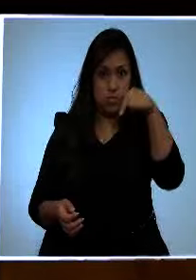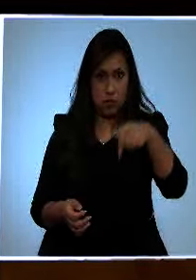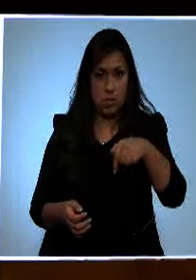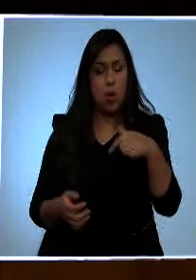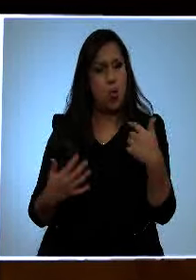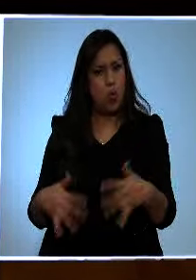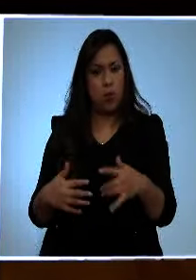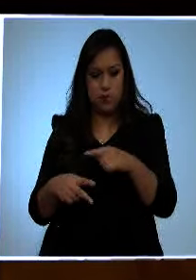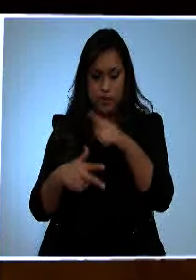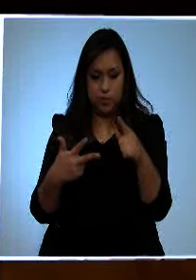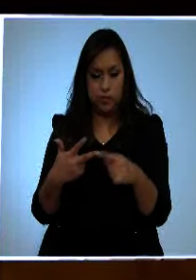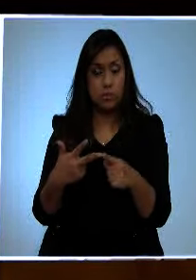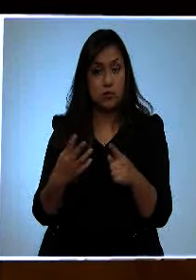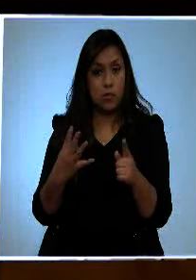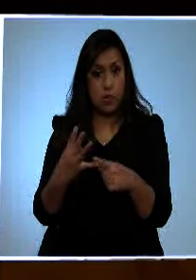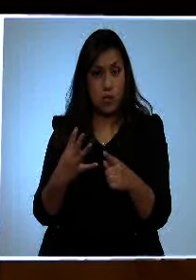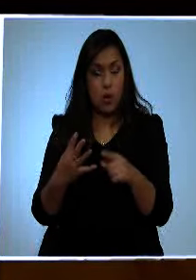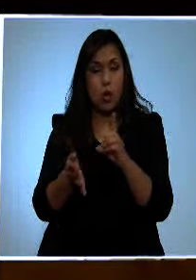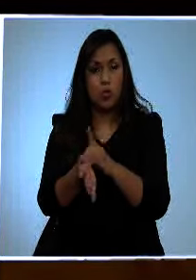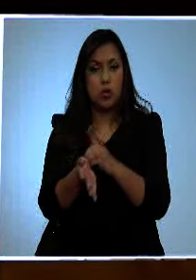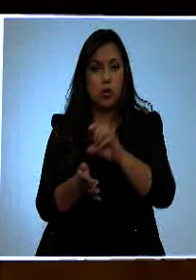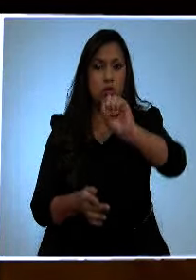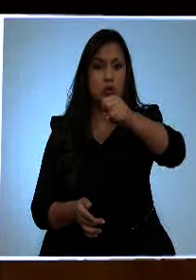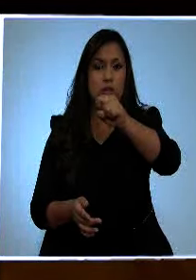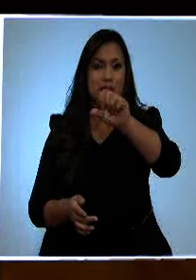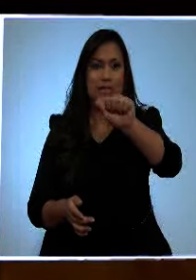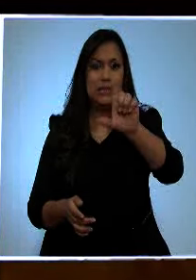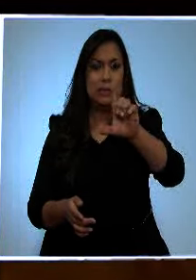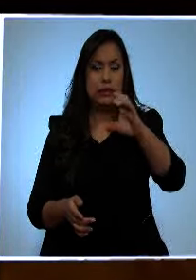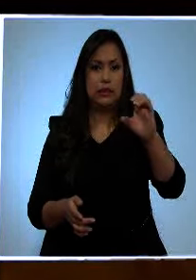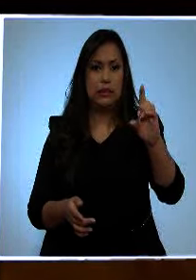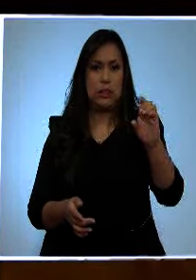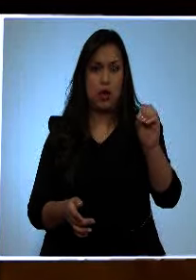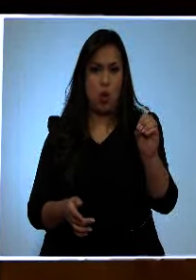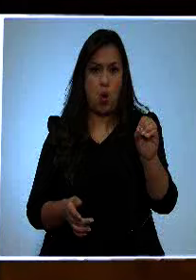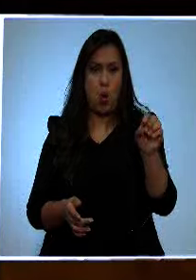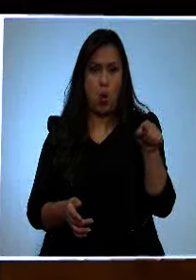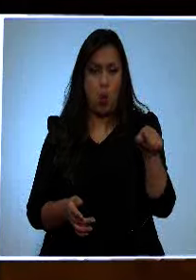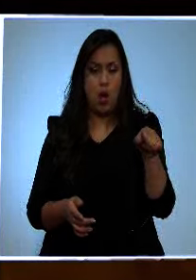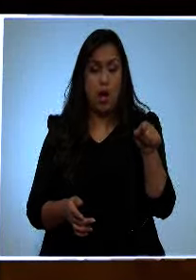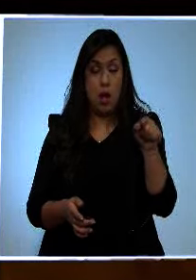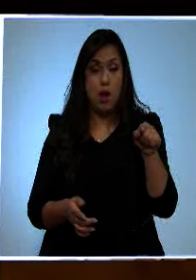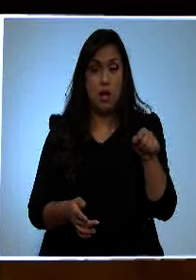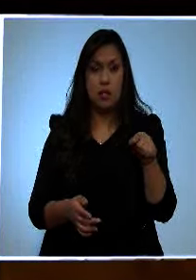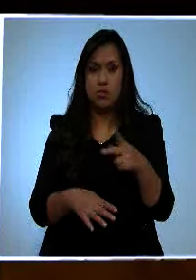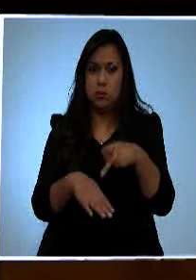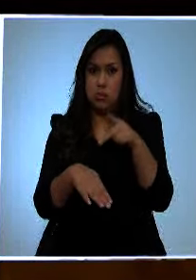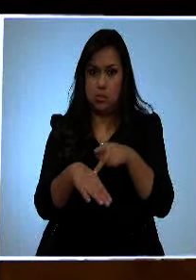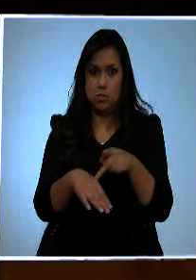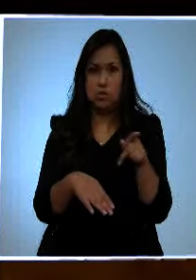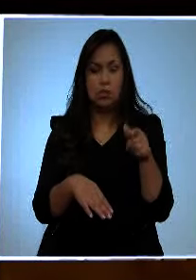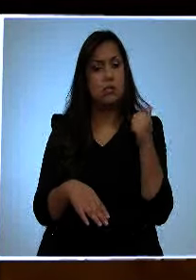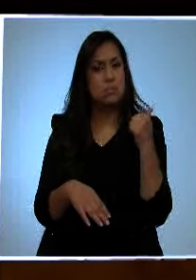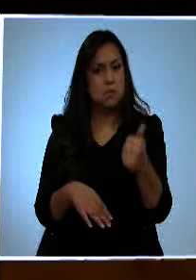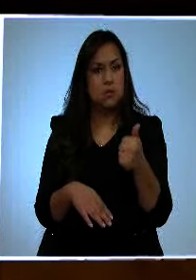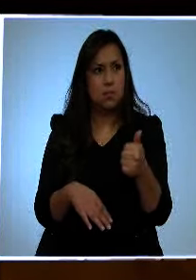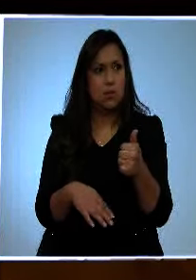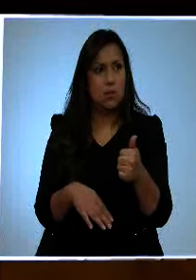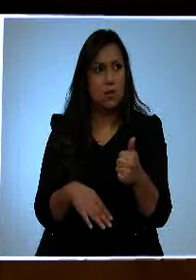nisman Entonces estamos hablando de que fue él quien dio el di examen de que el fiscal nisman no se suicidó sino que fue